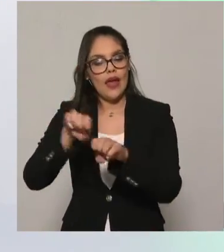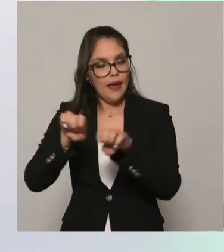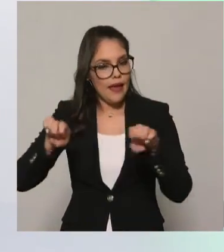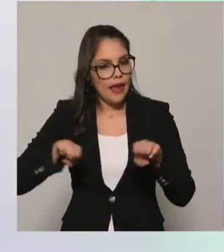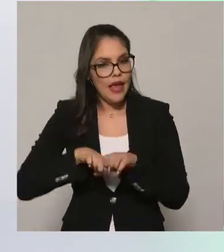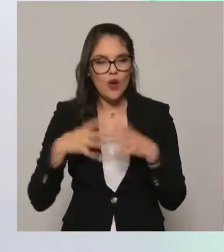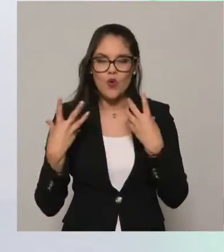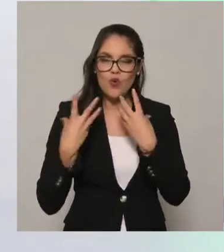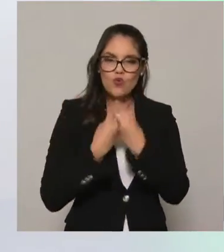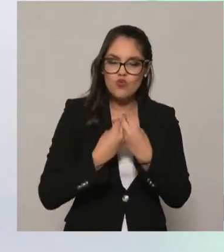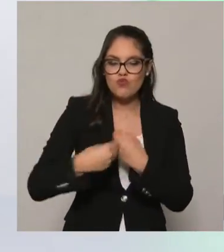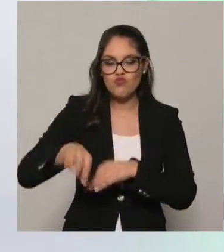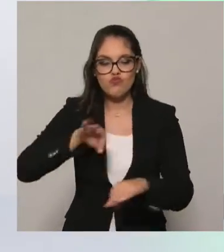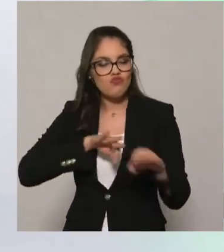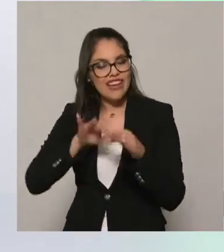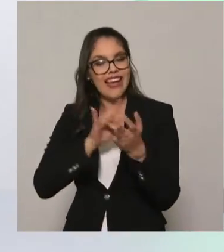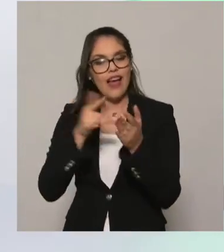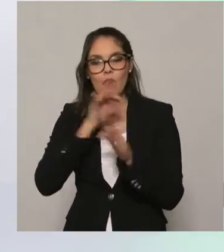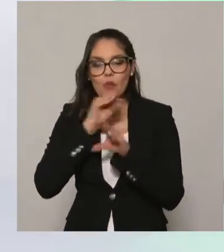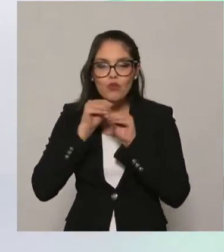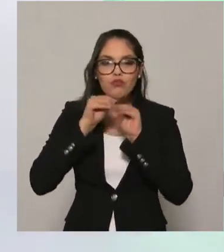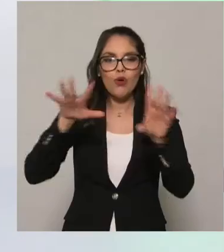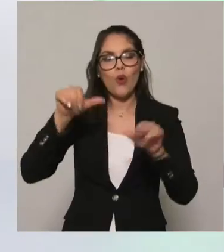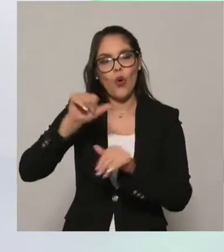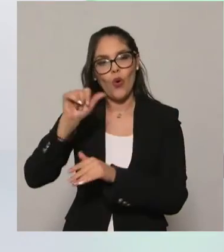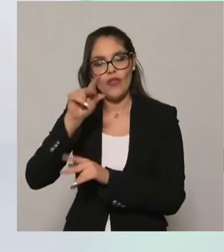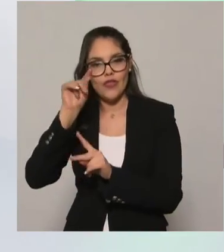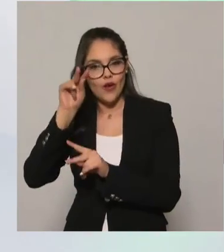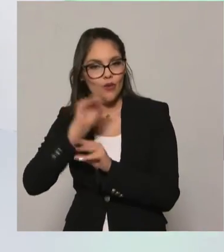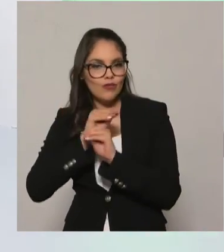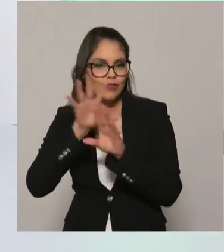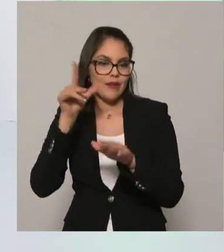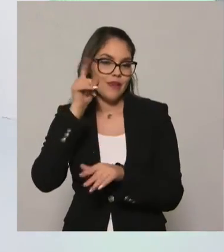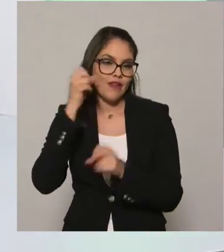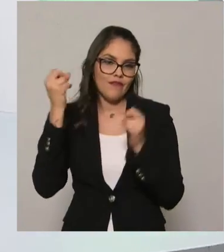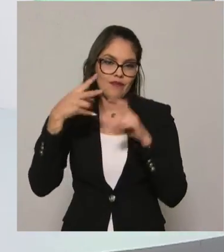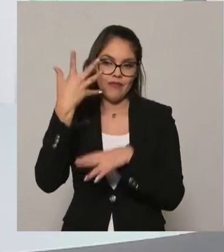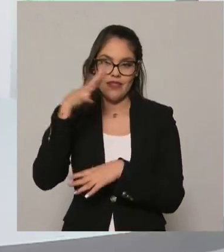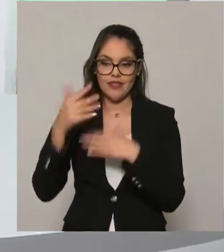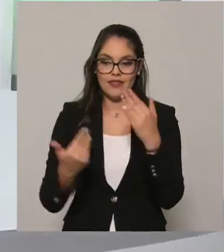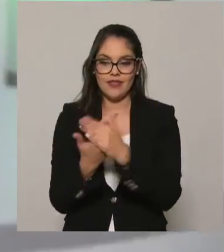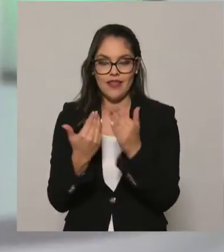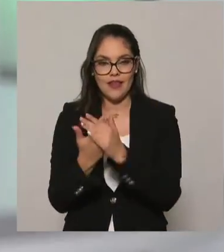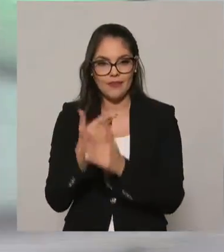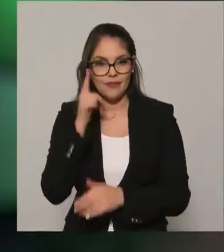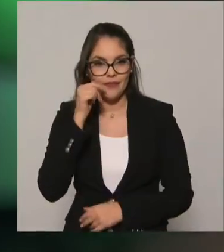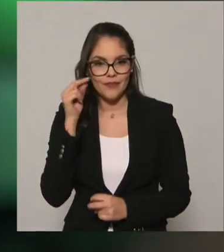posible la transmisión de este programa. Yo lo veo el día de mañana a las 10 de la mañana. Hasta pronto.